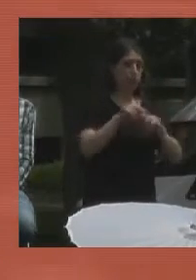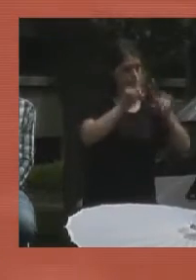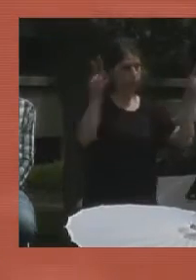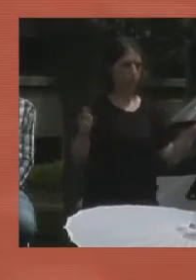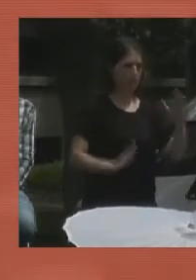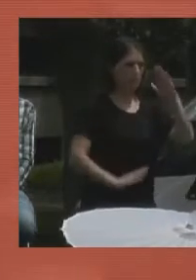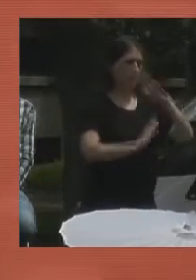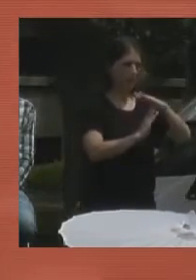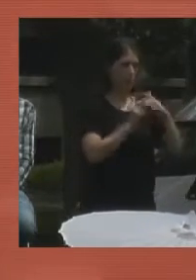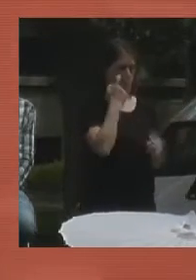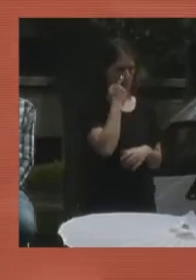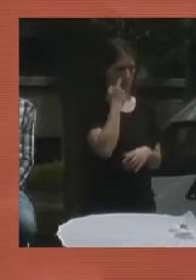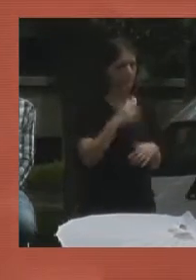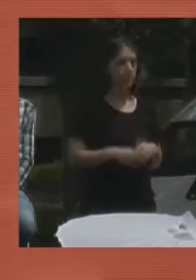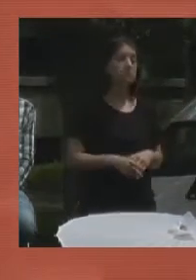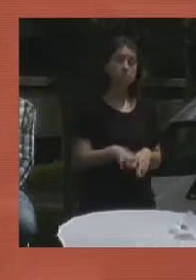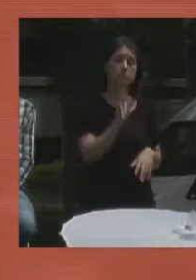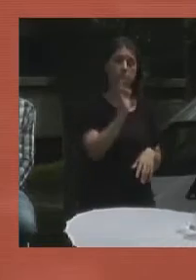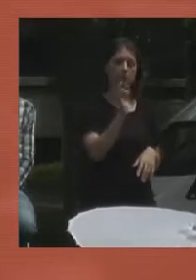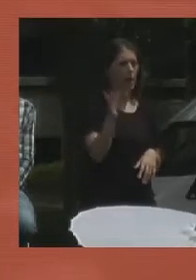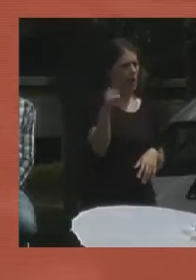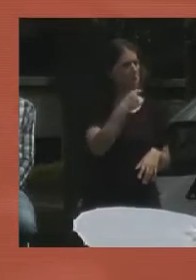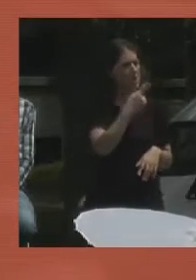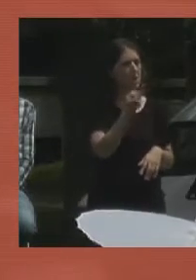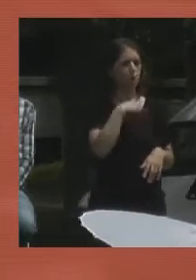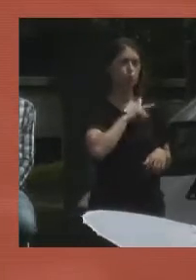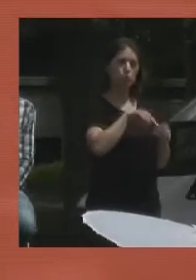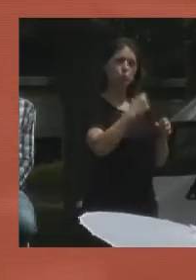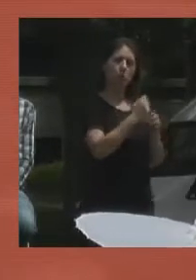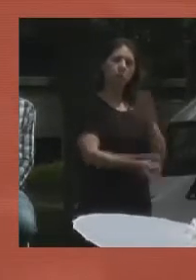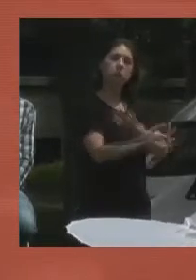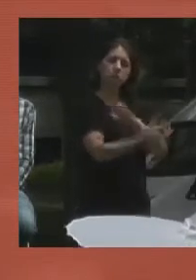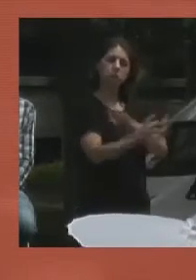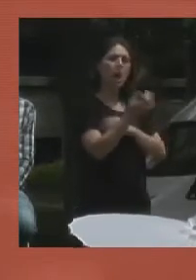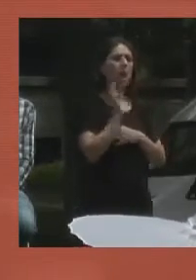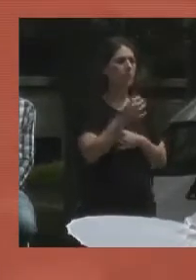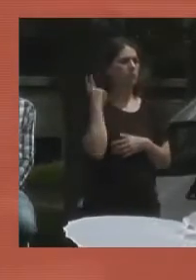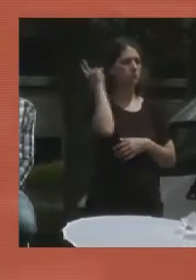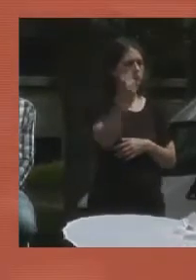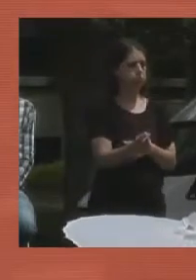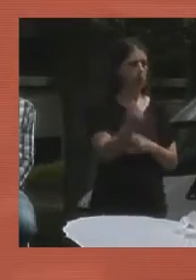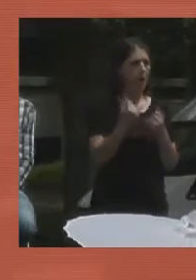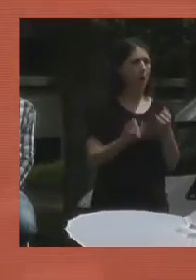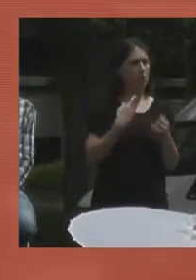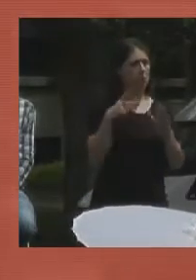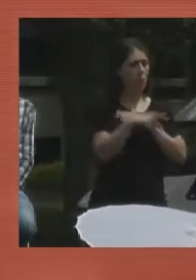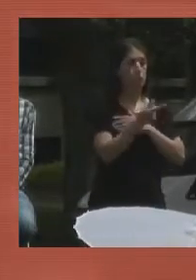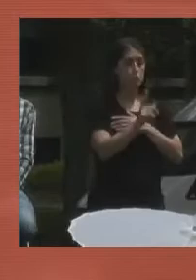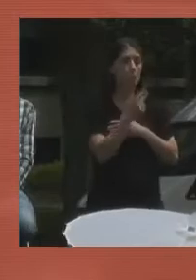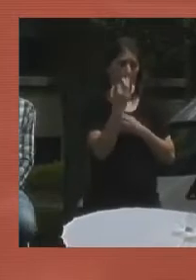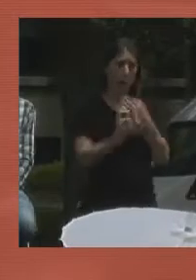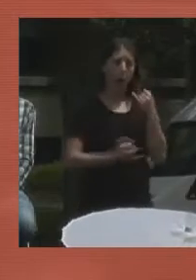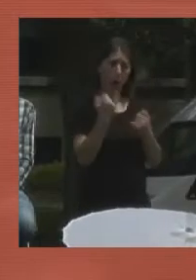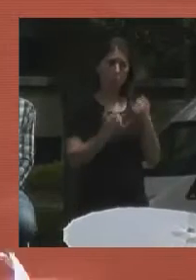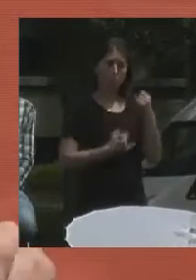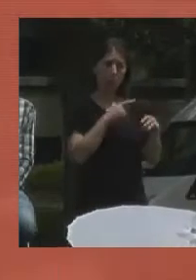Fixeron un paréntesis. É certo, eles din, creamos traballo, verdad? Neste último ano, porque non fixeron recortes, é que crearon